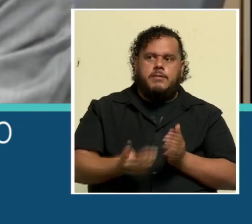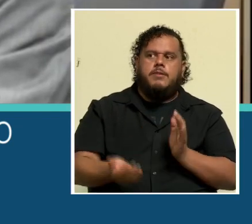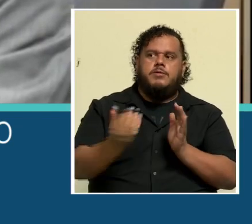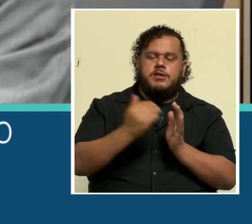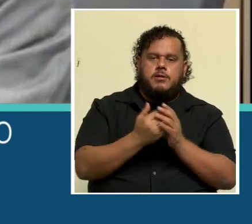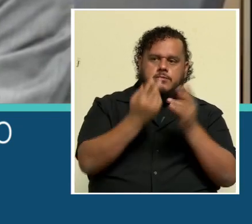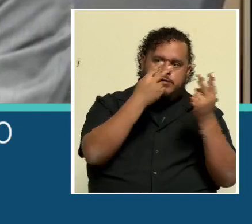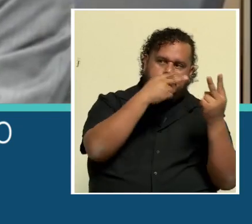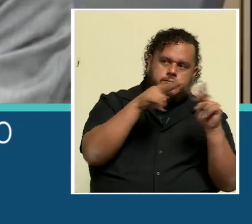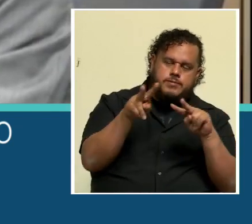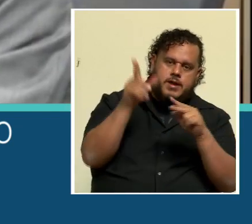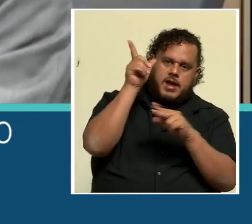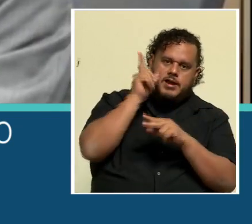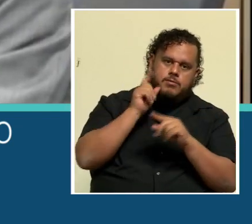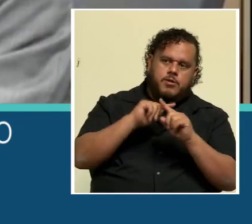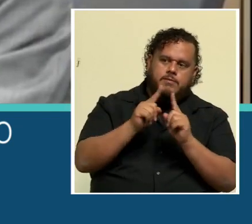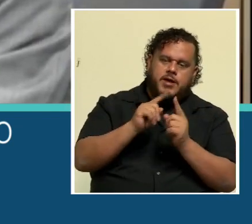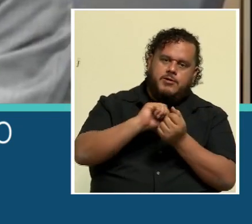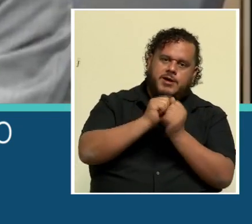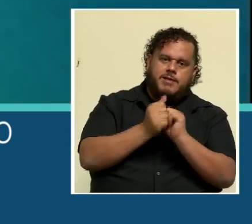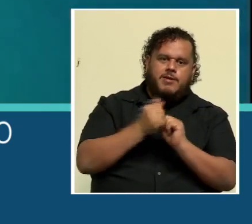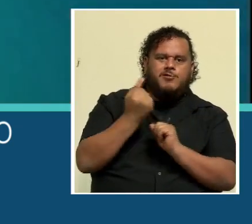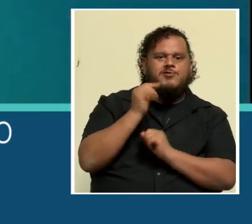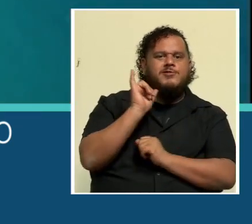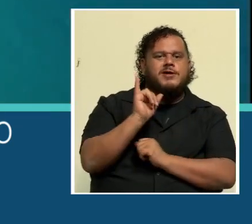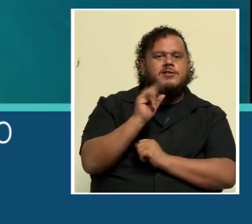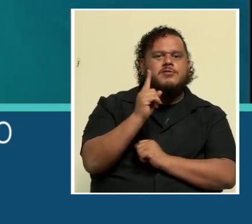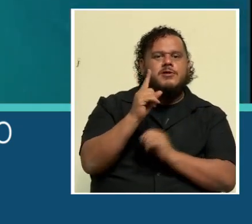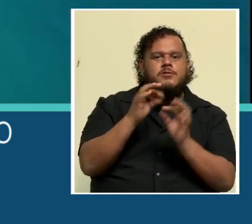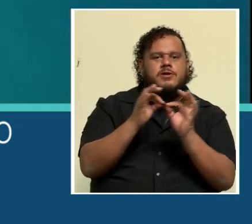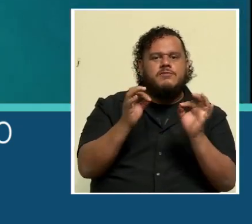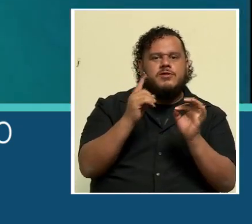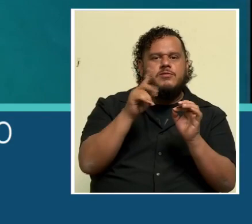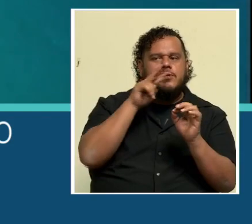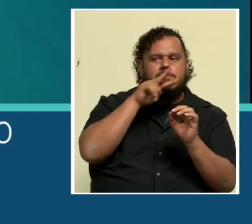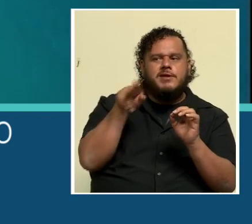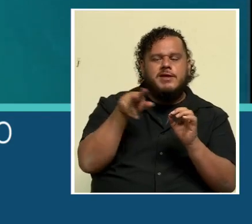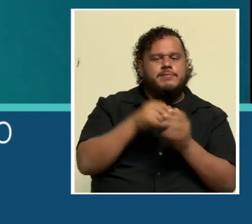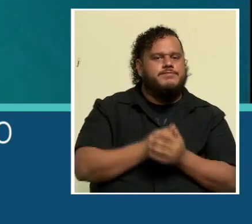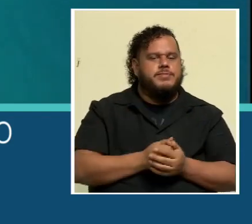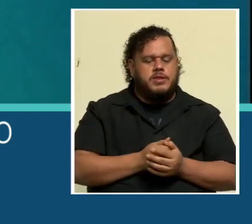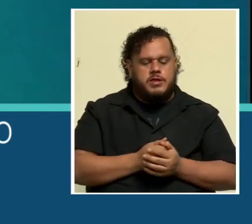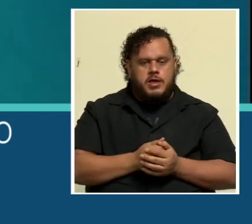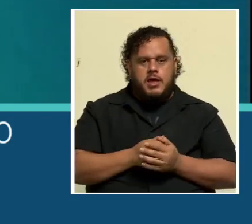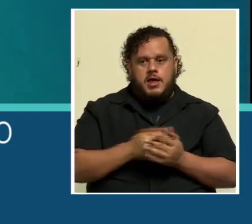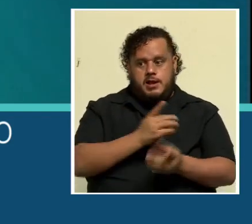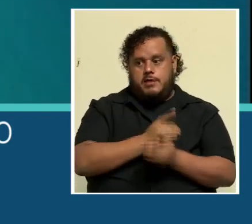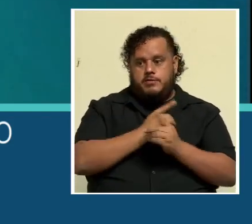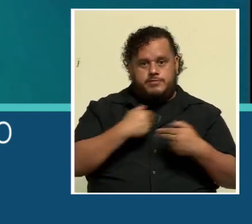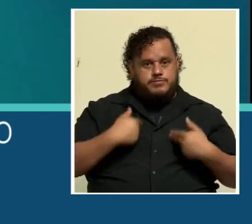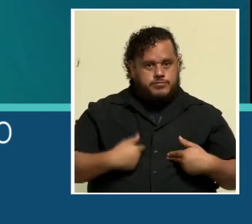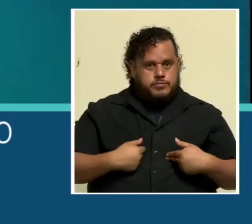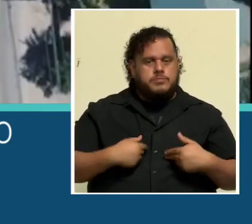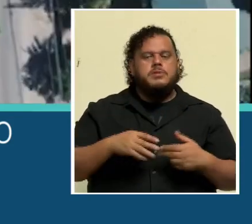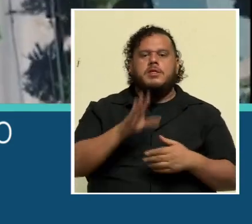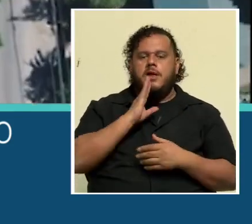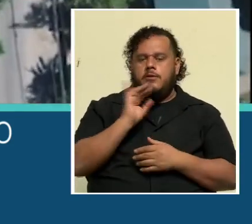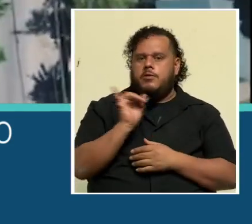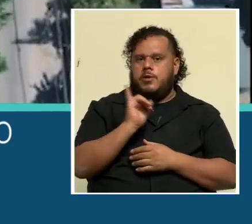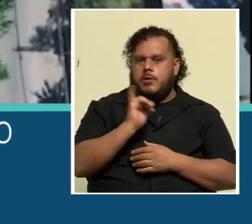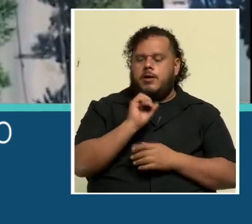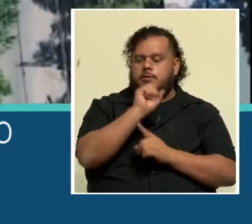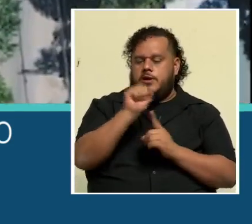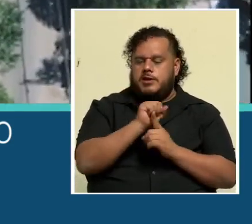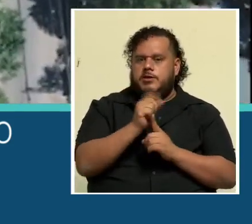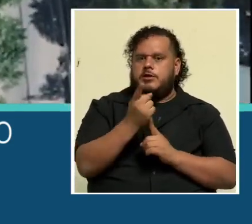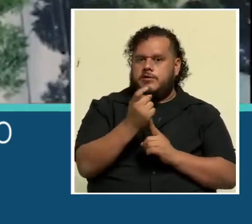mirada a Limón, pero se ha convertido solo en eso, en una mirada. La Defensoría de los Habitantes también alzó la voz por la situación de